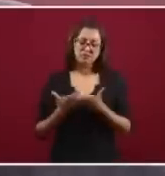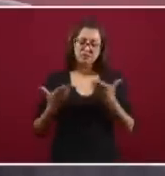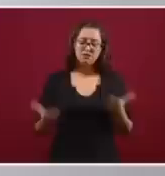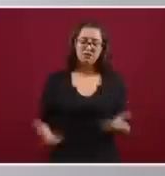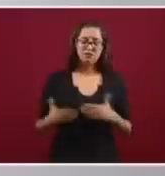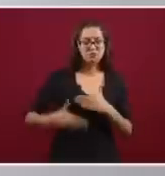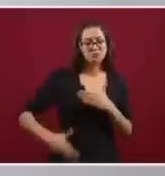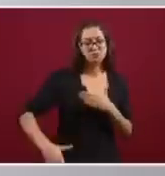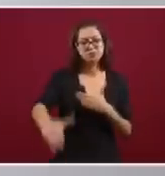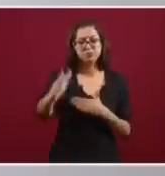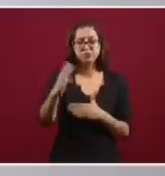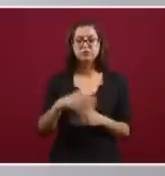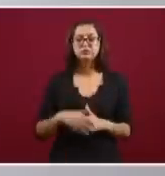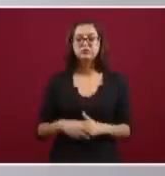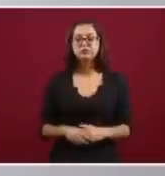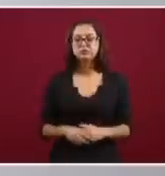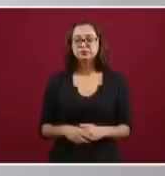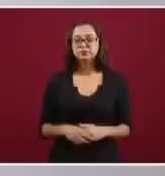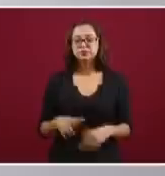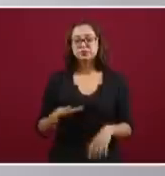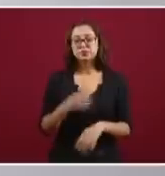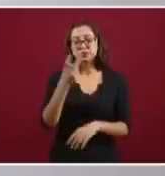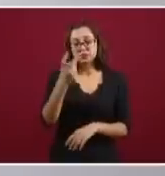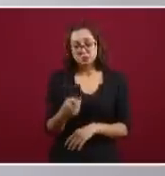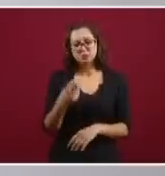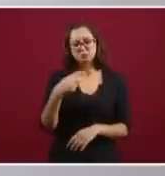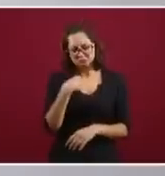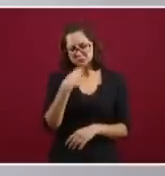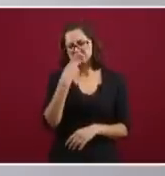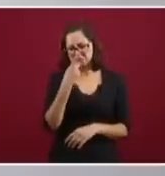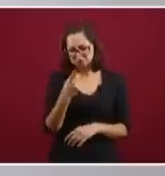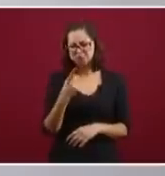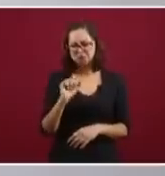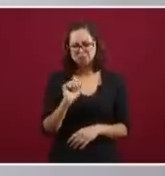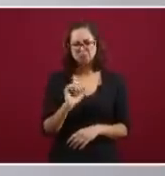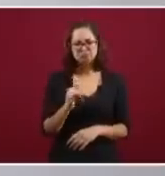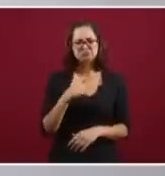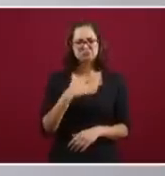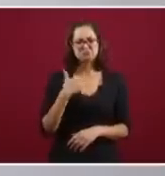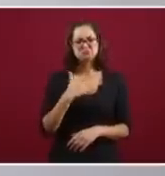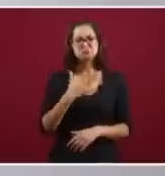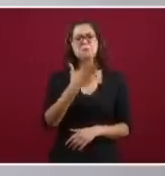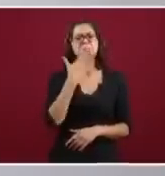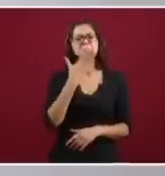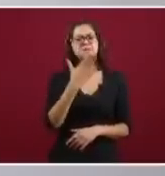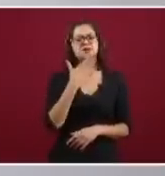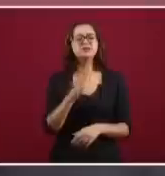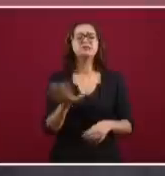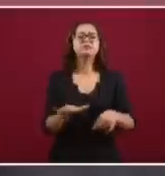Por eso digo que vamos bien, porque